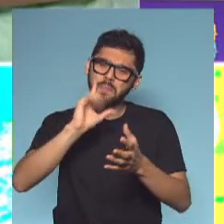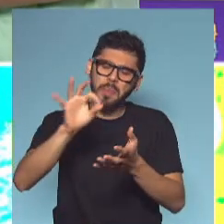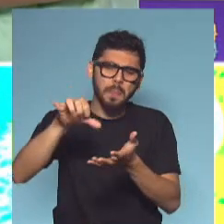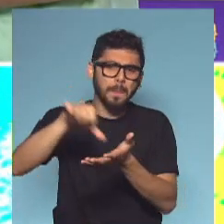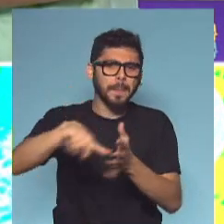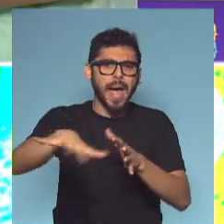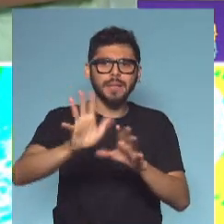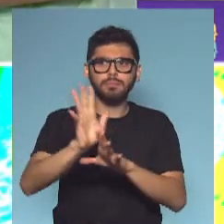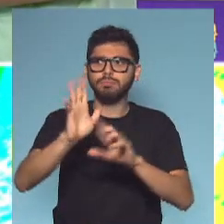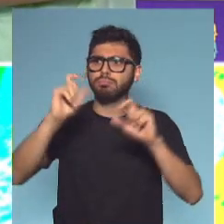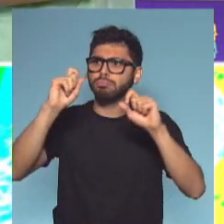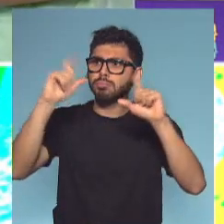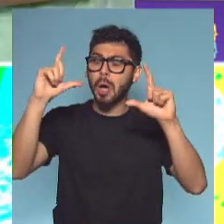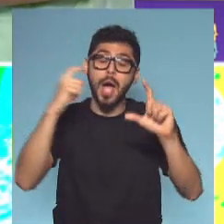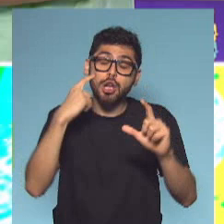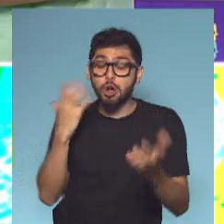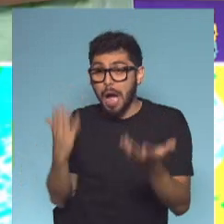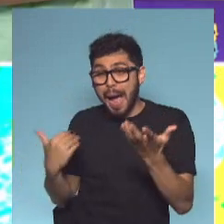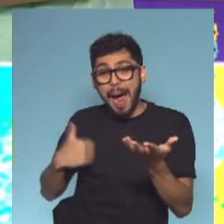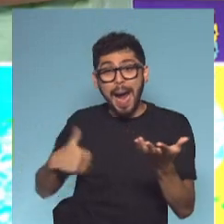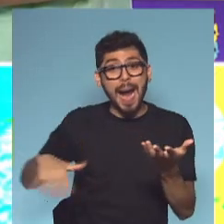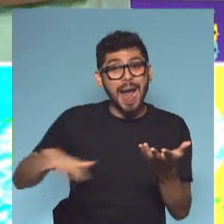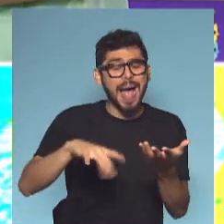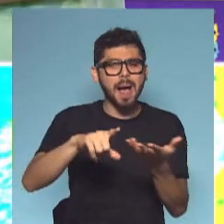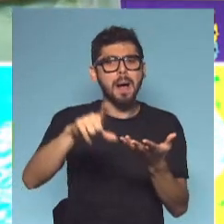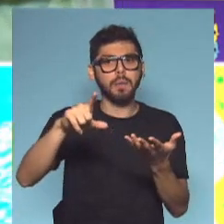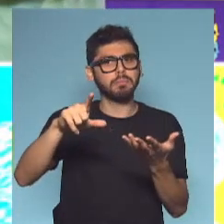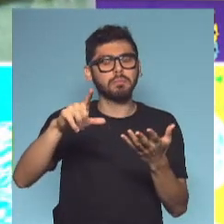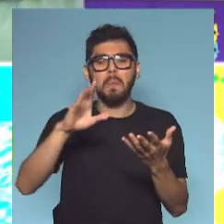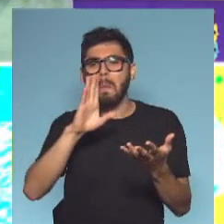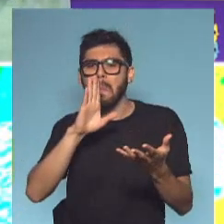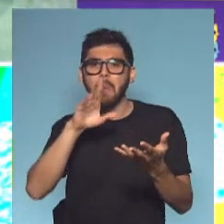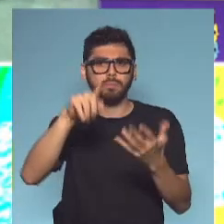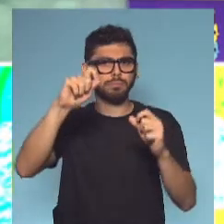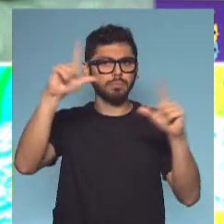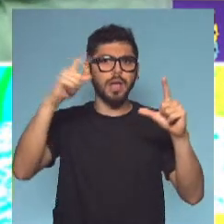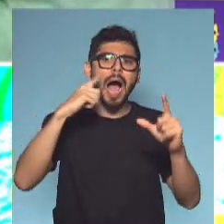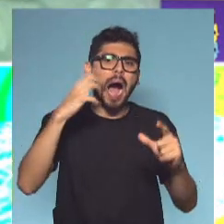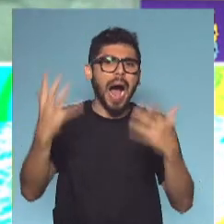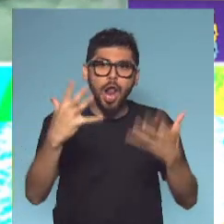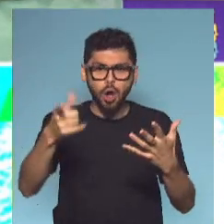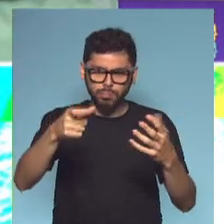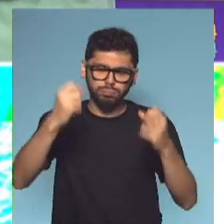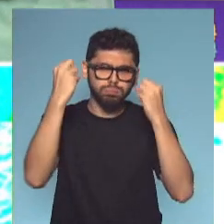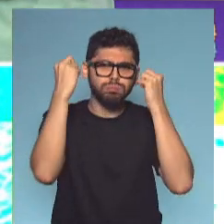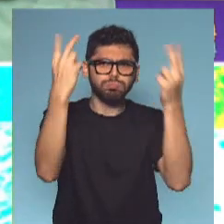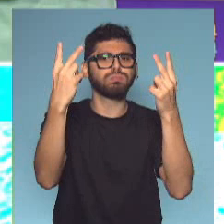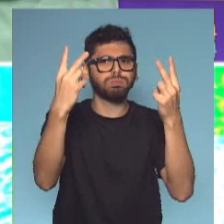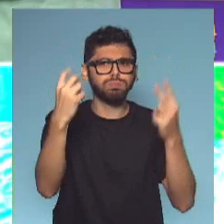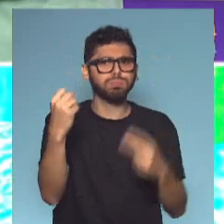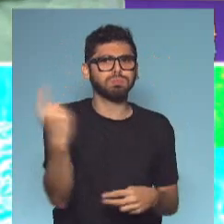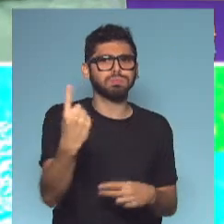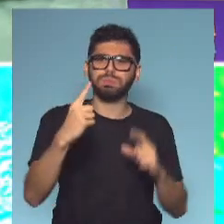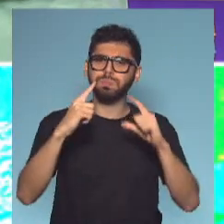a comparación por ahí lo que yo pienso de Argentina. Siempre ante una injusticia siempre se levantaron a